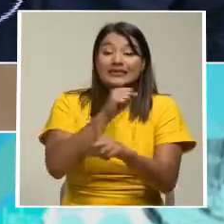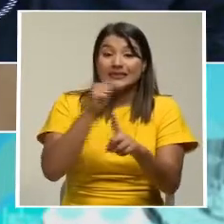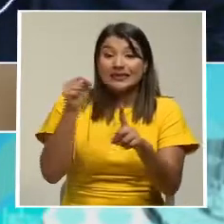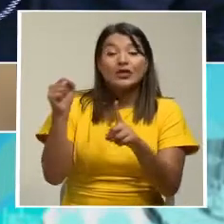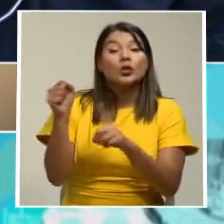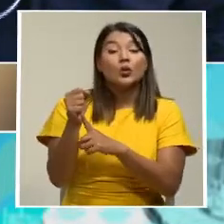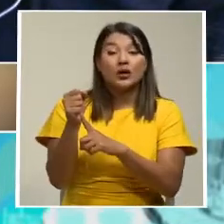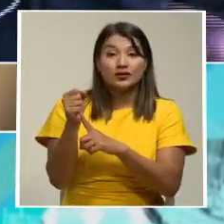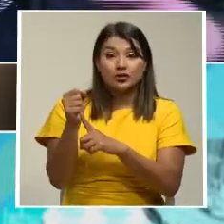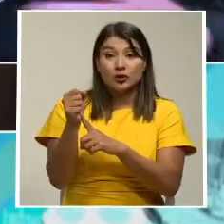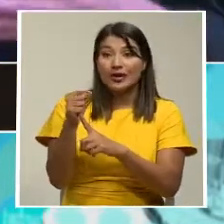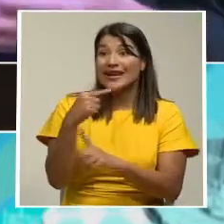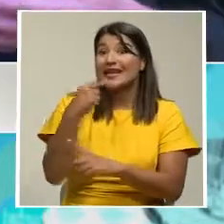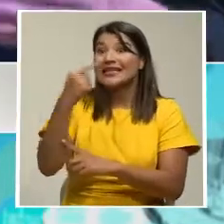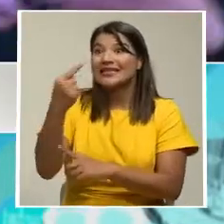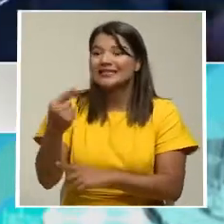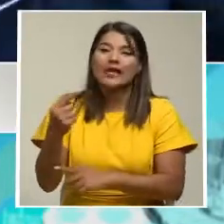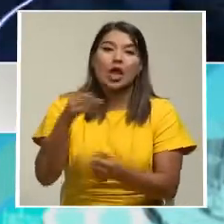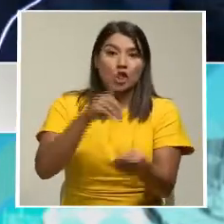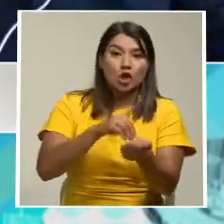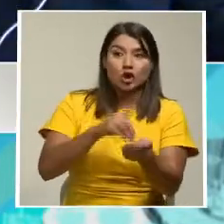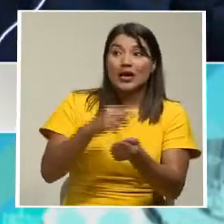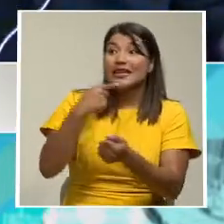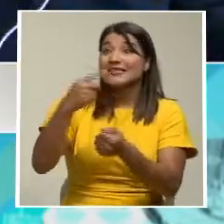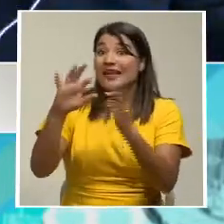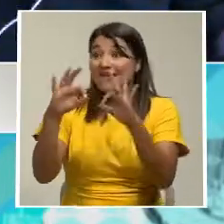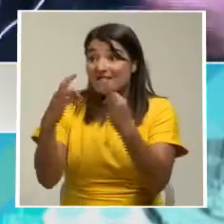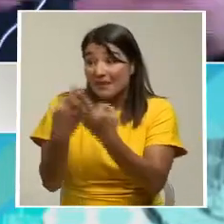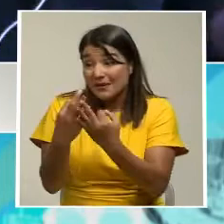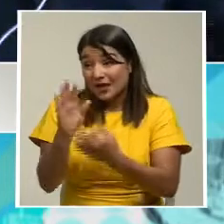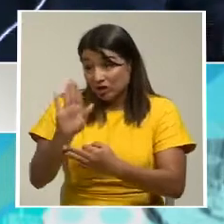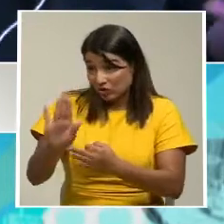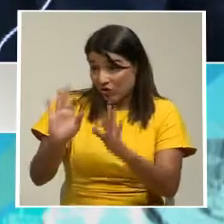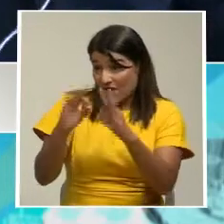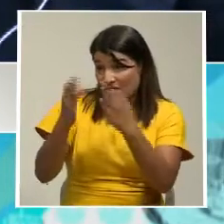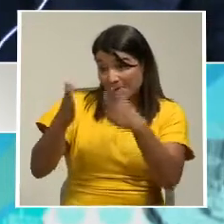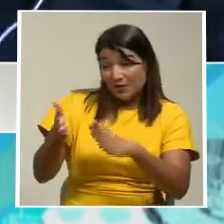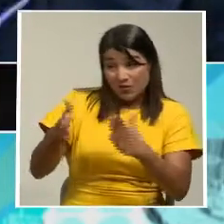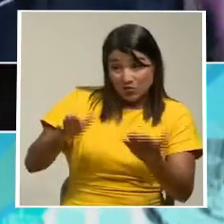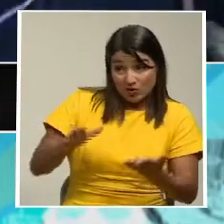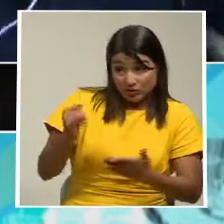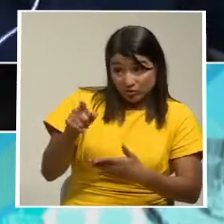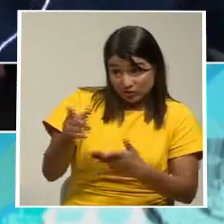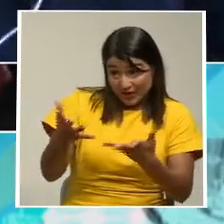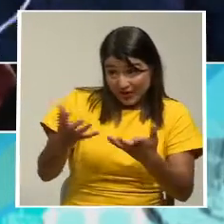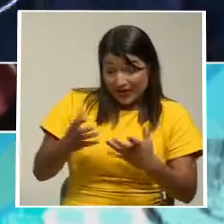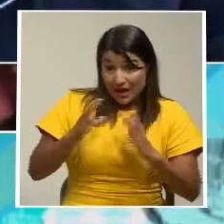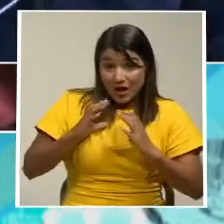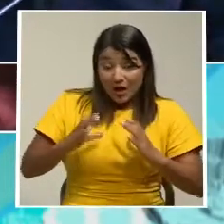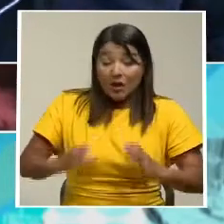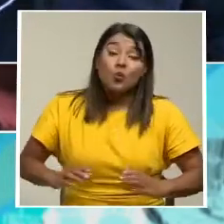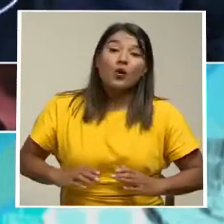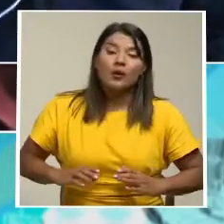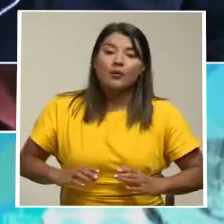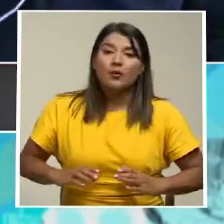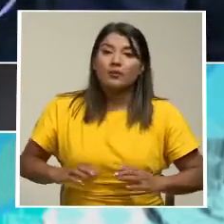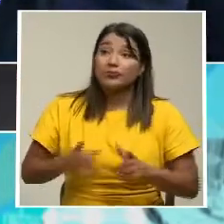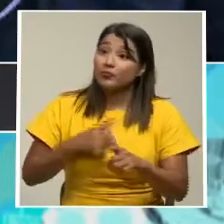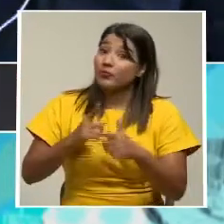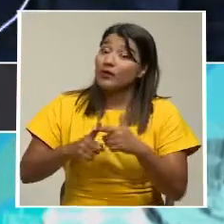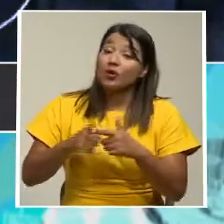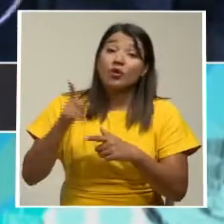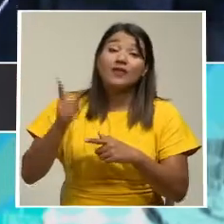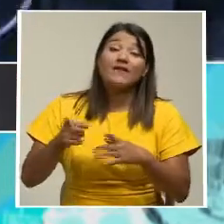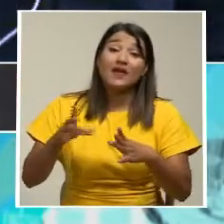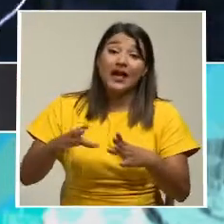que los médicos le decían a las familias que si querían el cadáver de sus familiares, tenían que